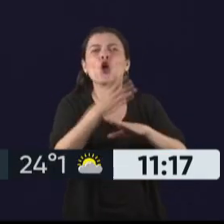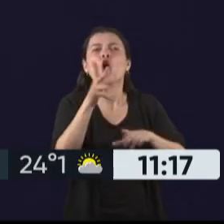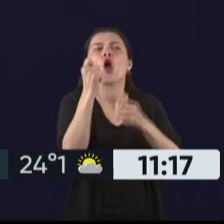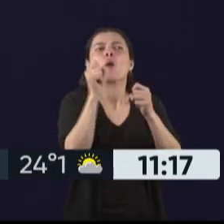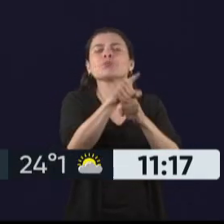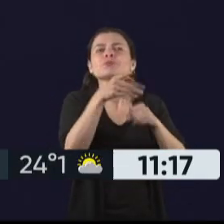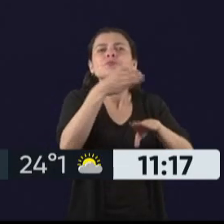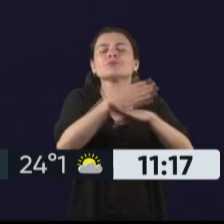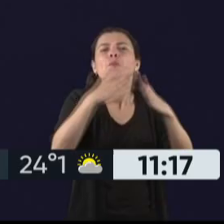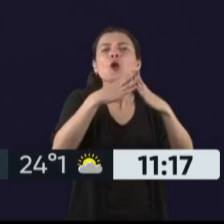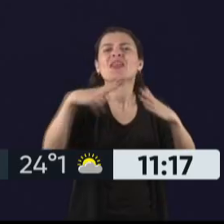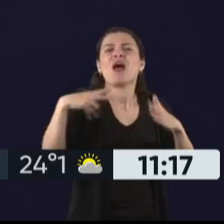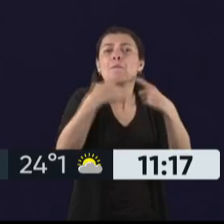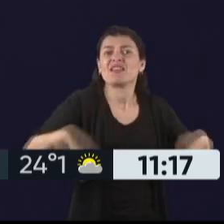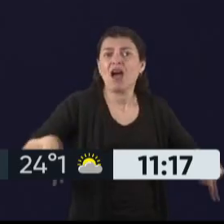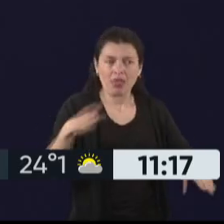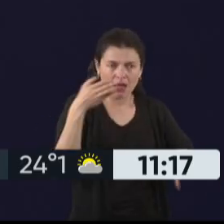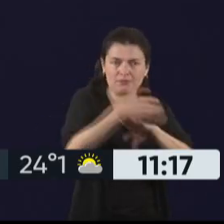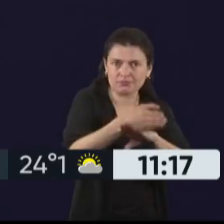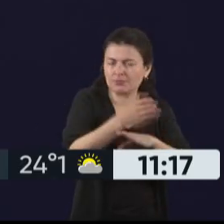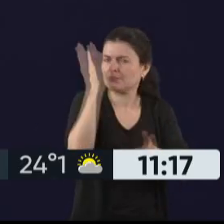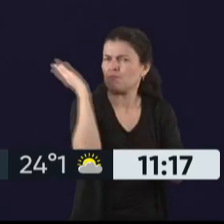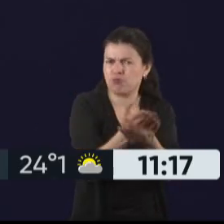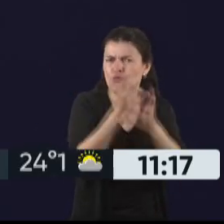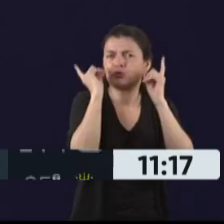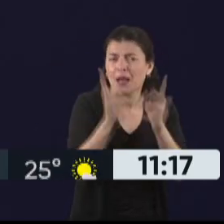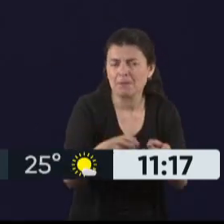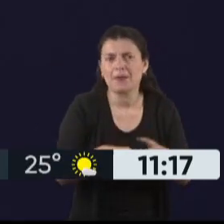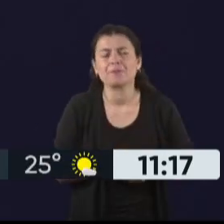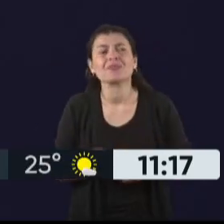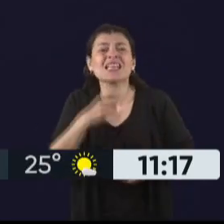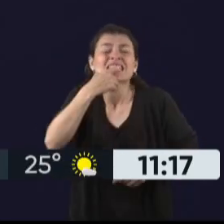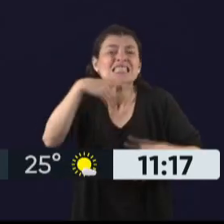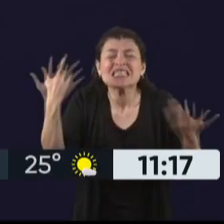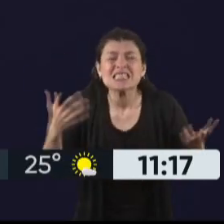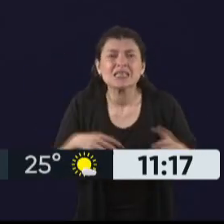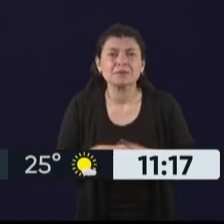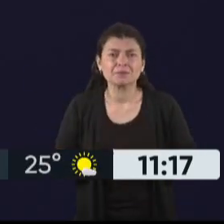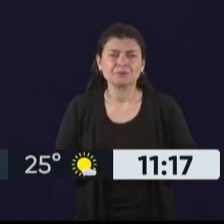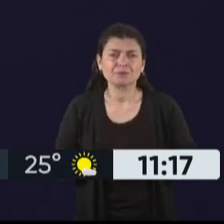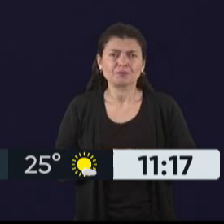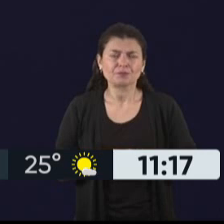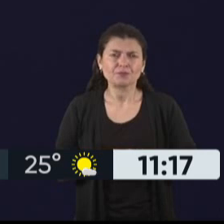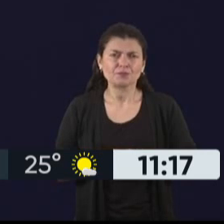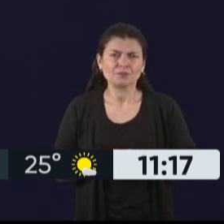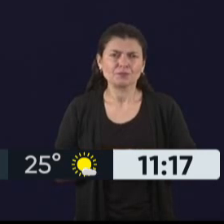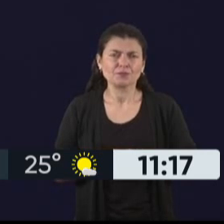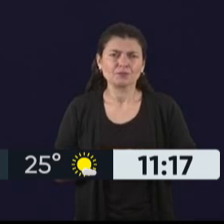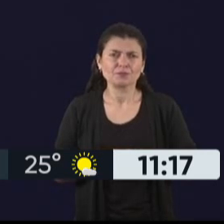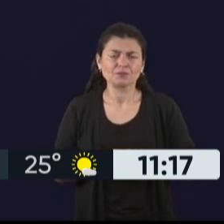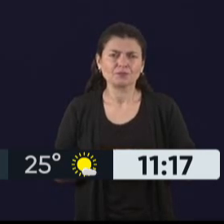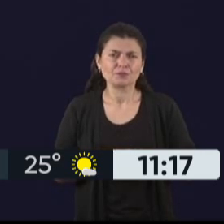titulares. Habrá mayores penas contra la corrupción agravada en el caso de ocupar la presidencia, vicepresidencia o